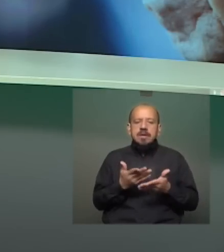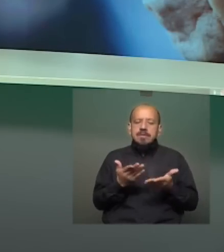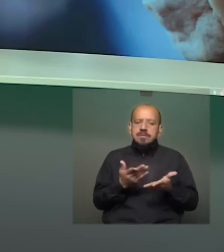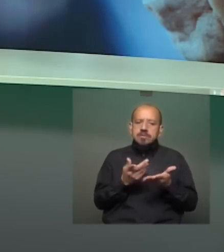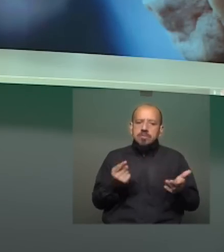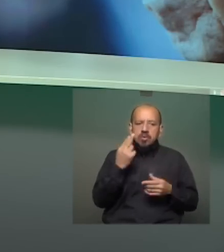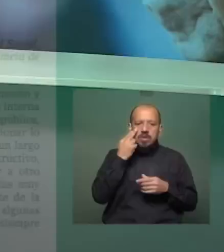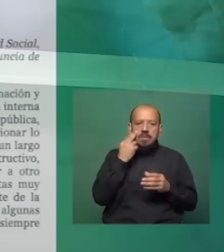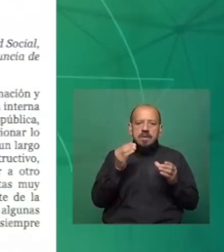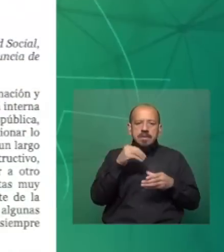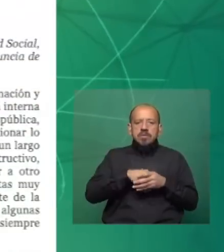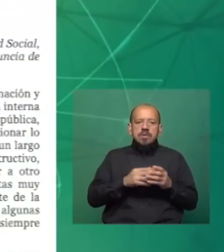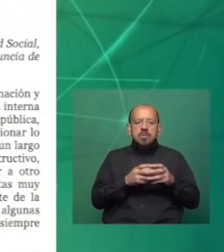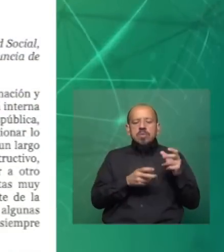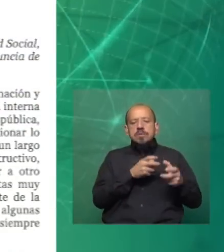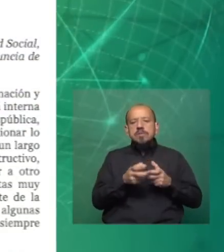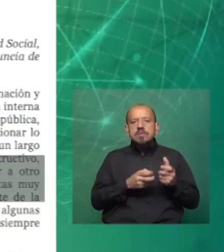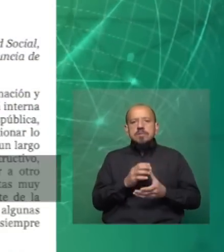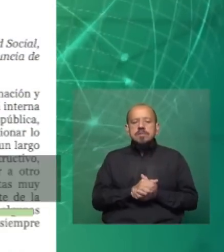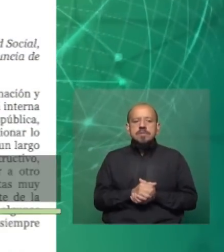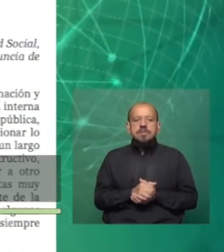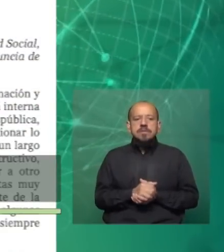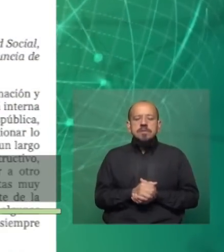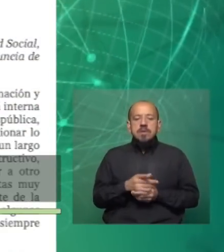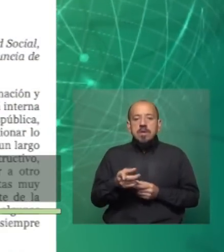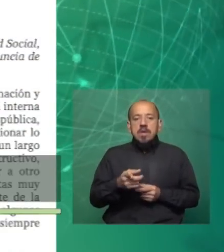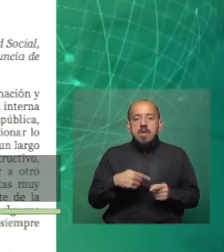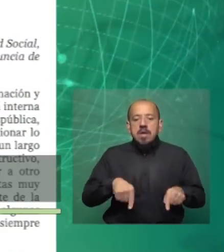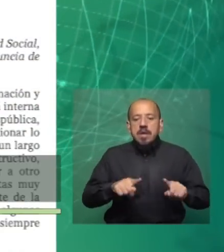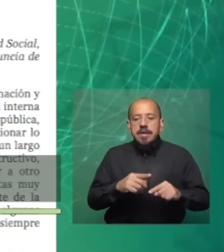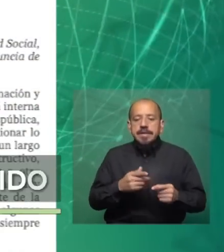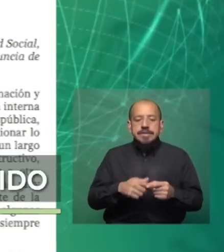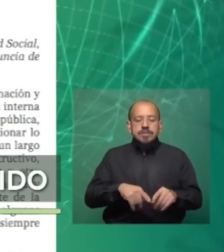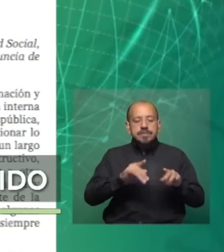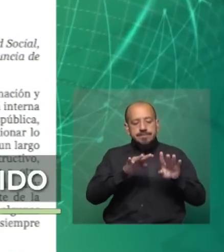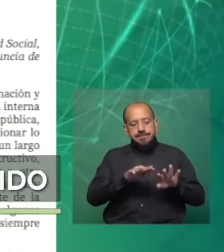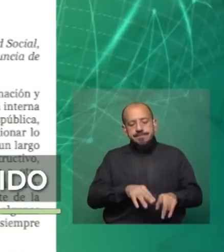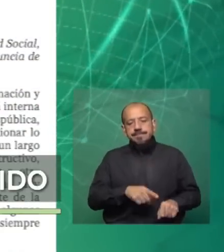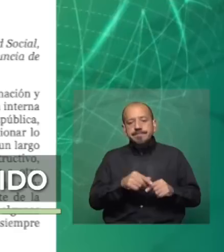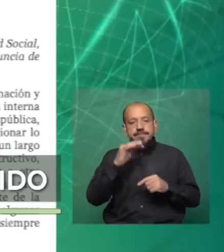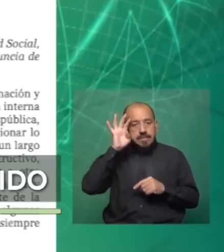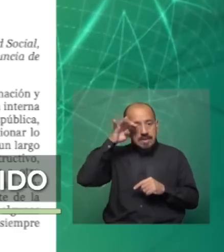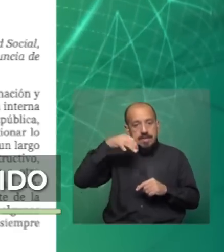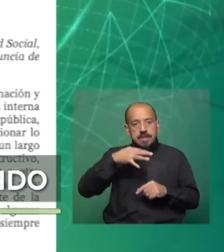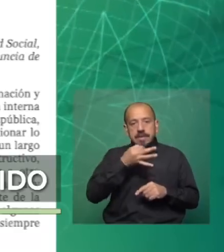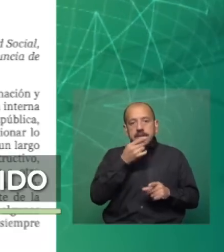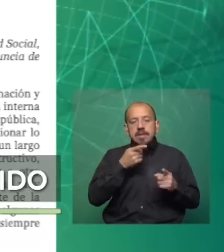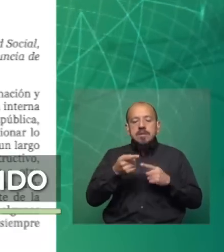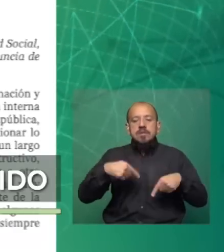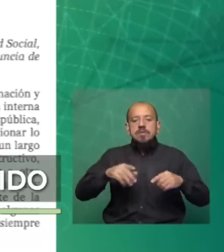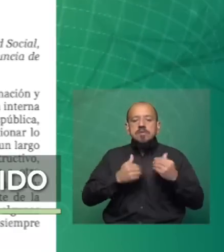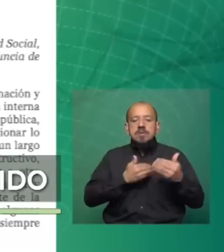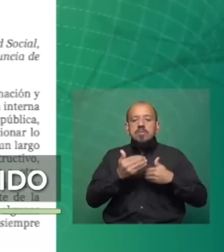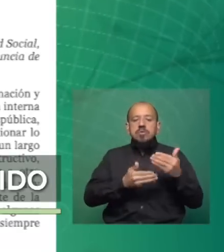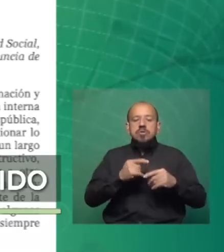la coalición de gobierno en su columna del semanario partidario correo de los viernes sanguinetti apuntó en primer lugar el proceso